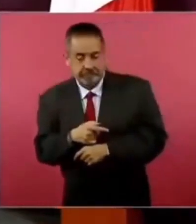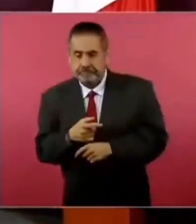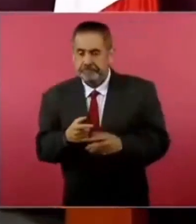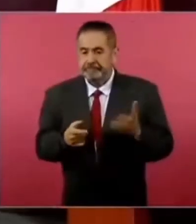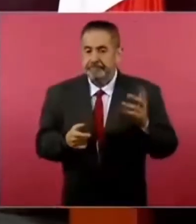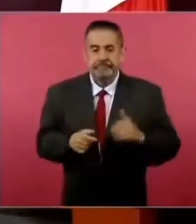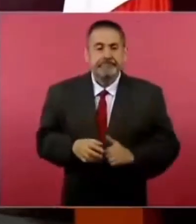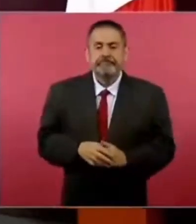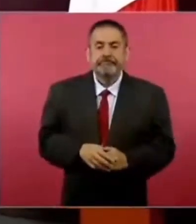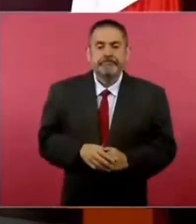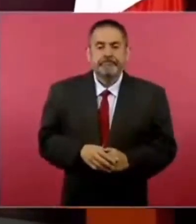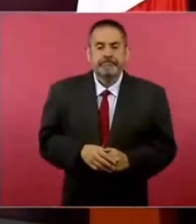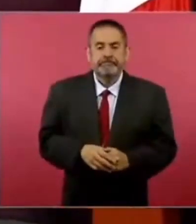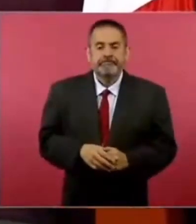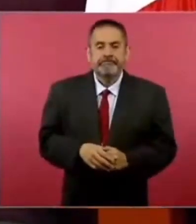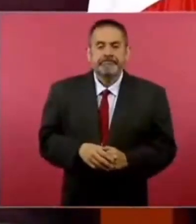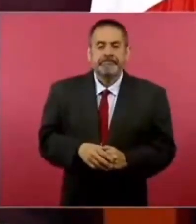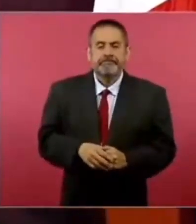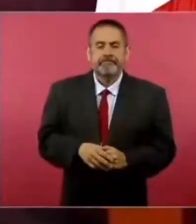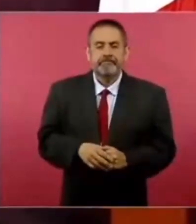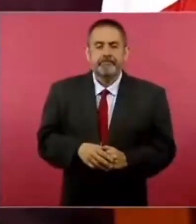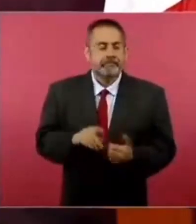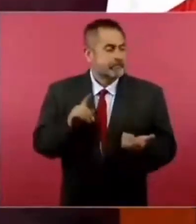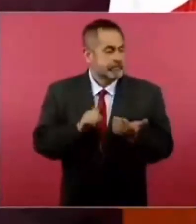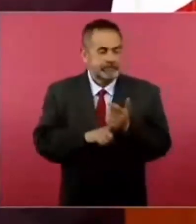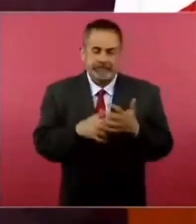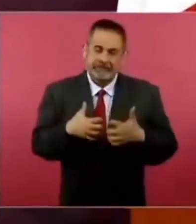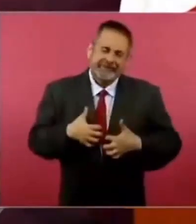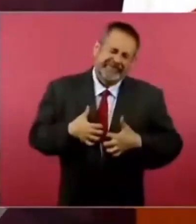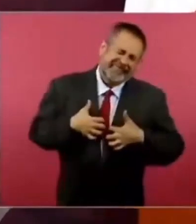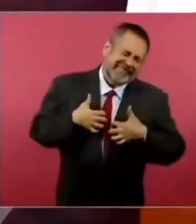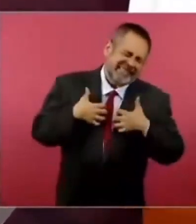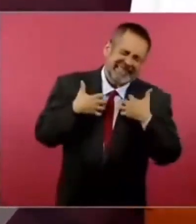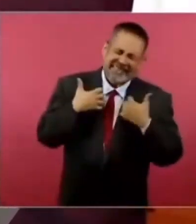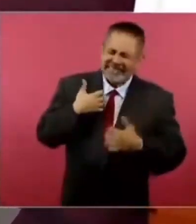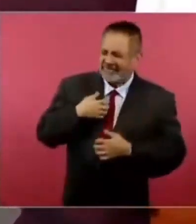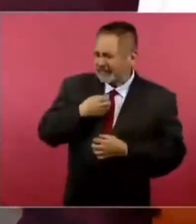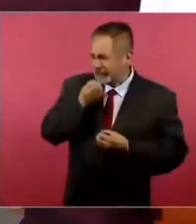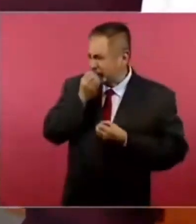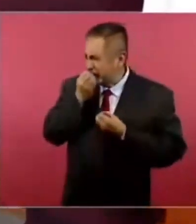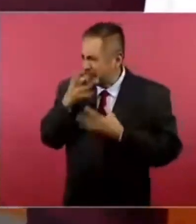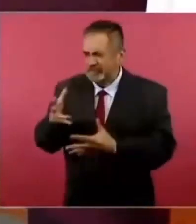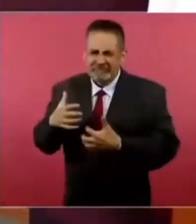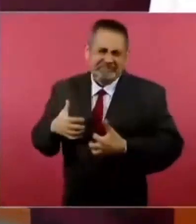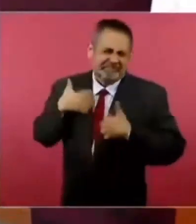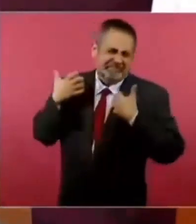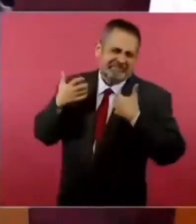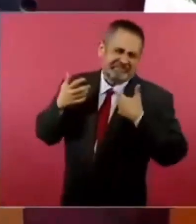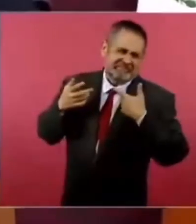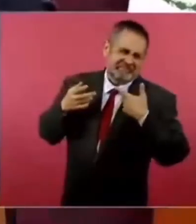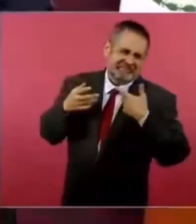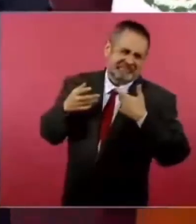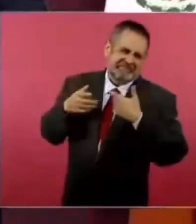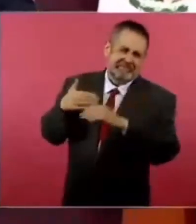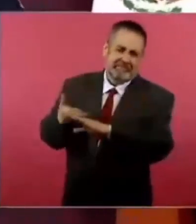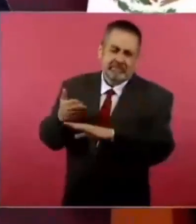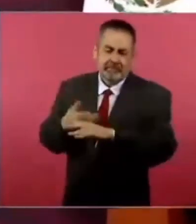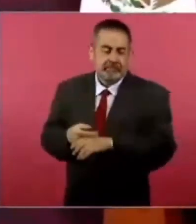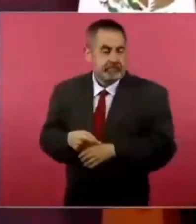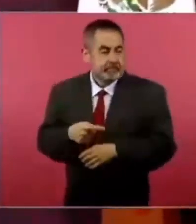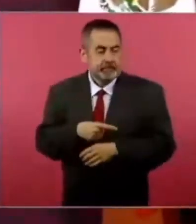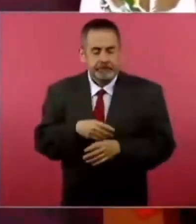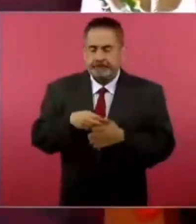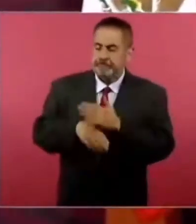que les sale del alma. No lo